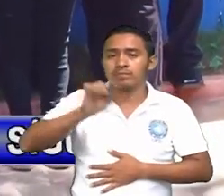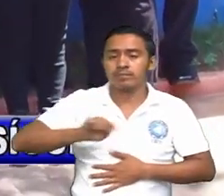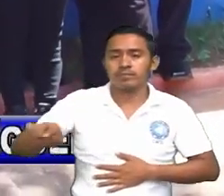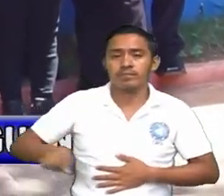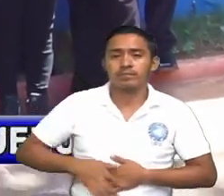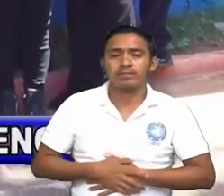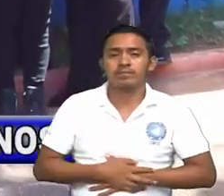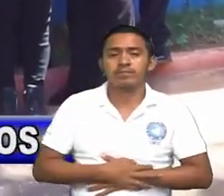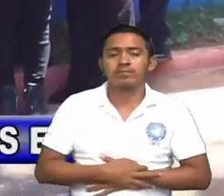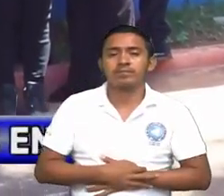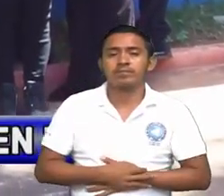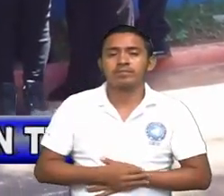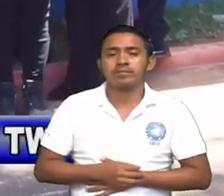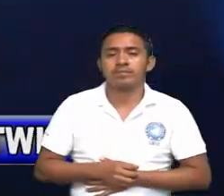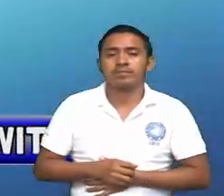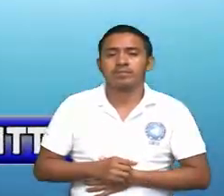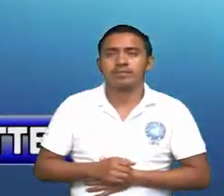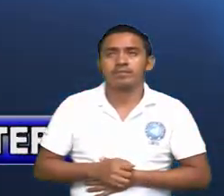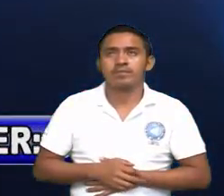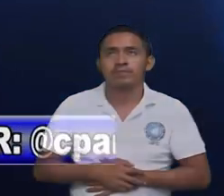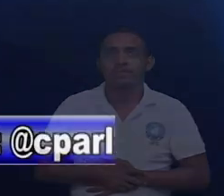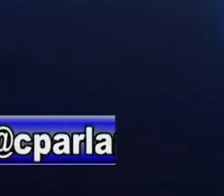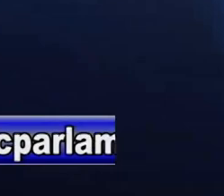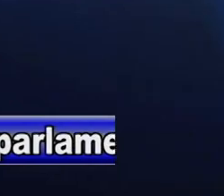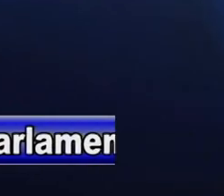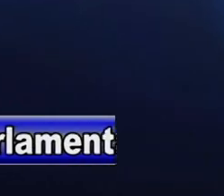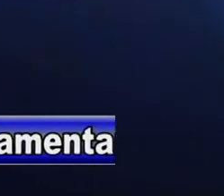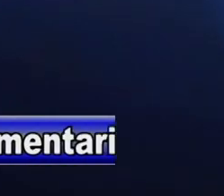parlamentario, informó Liz Escoto.